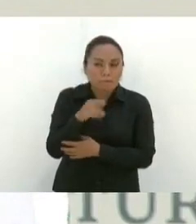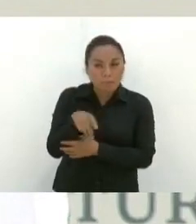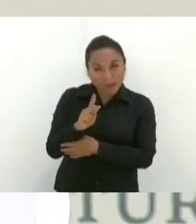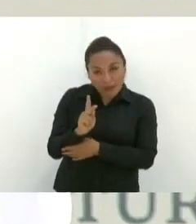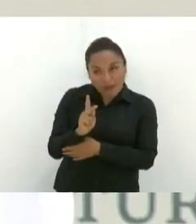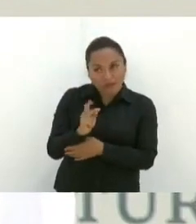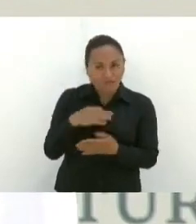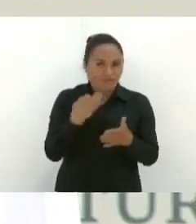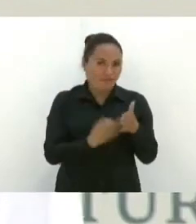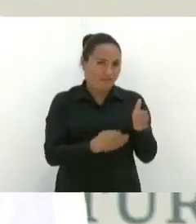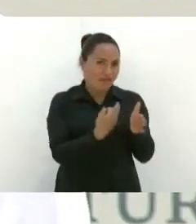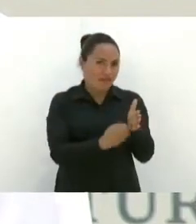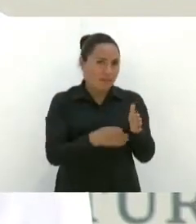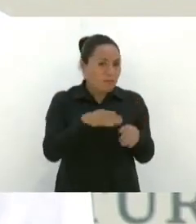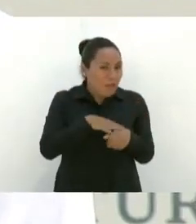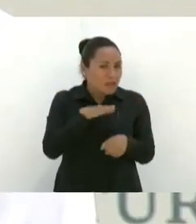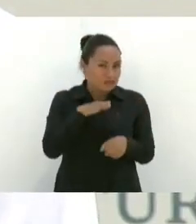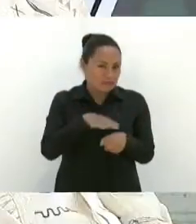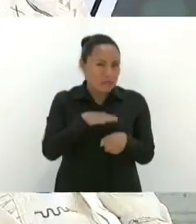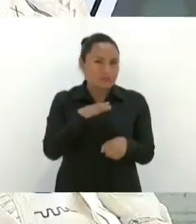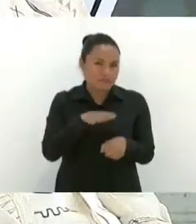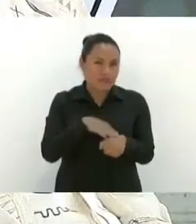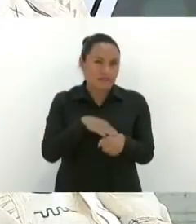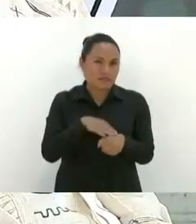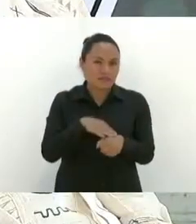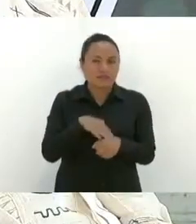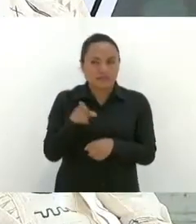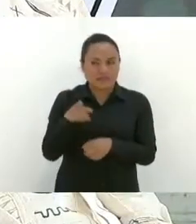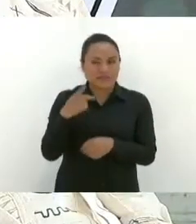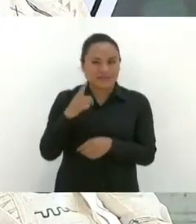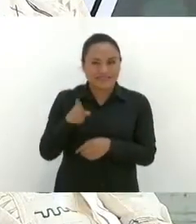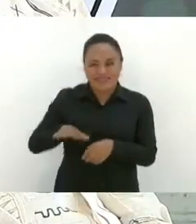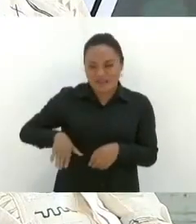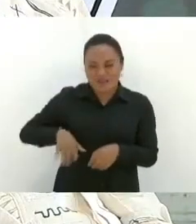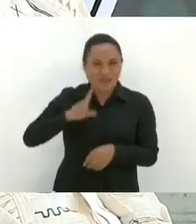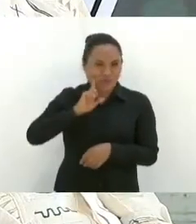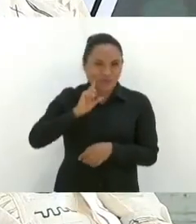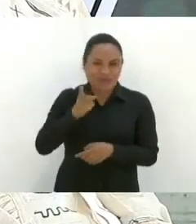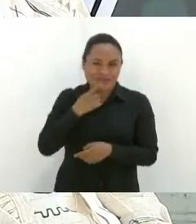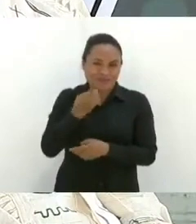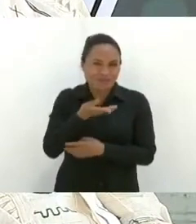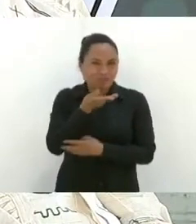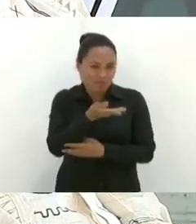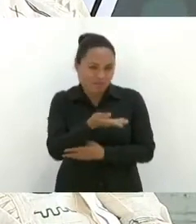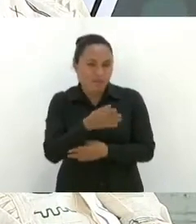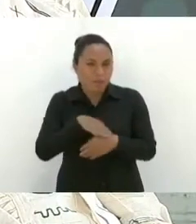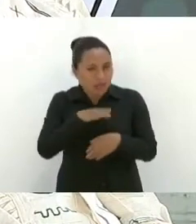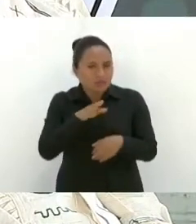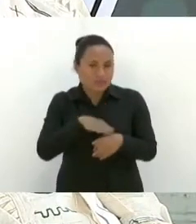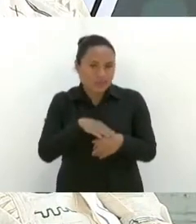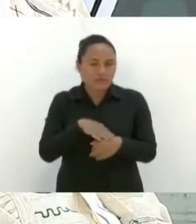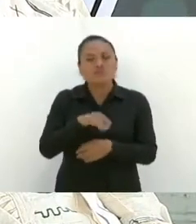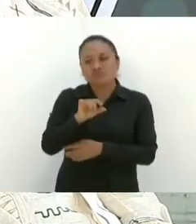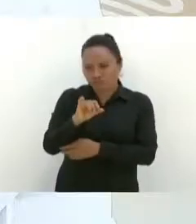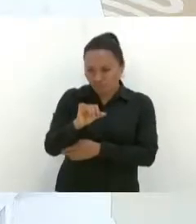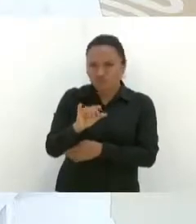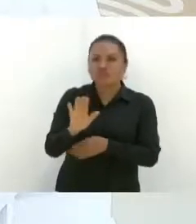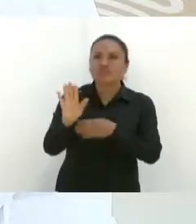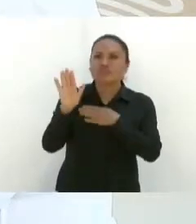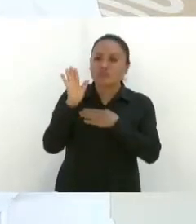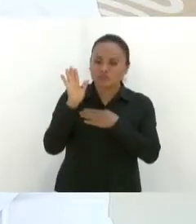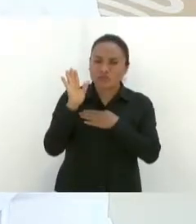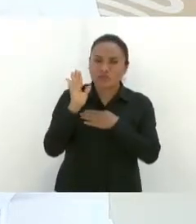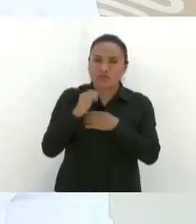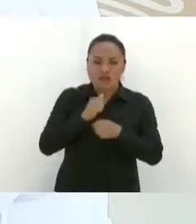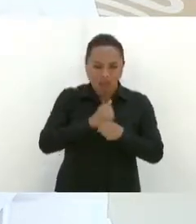Y desde luego Que Vamos a seguir Apoyando Hago el compromiso Con ustedes De que Cada año